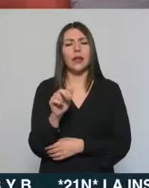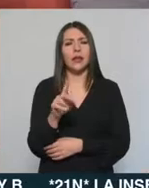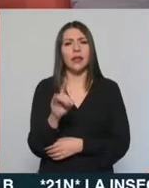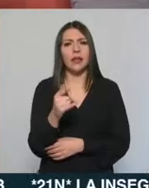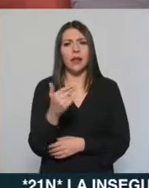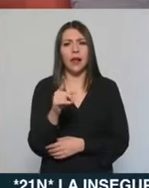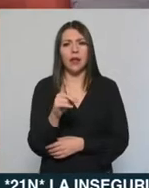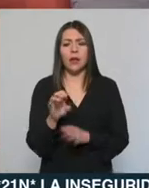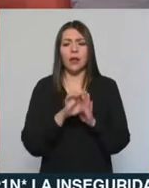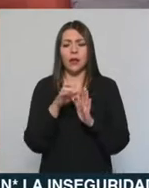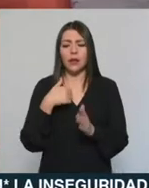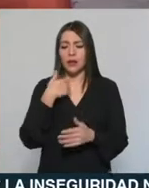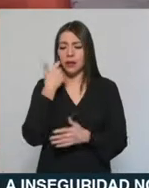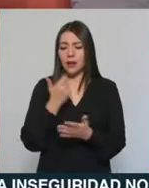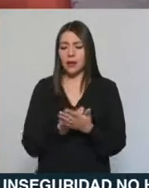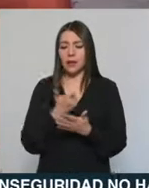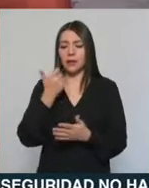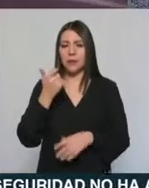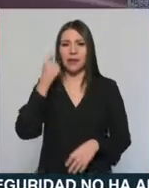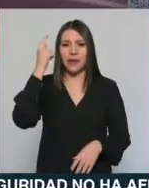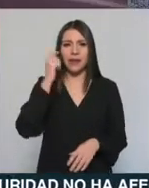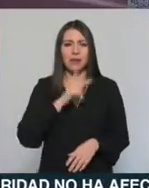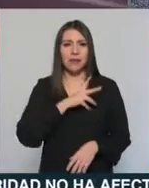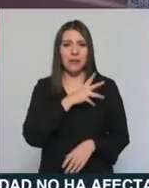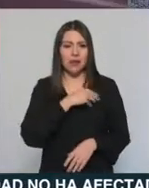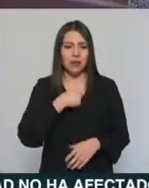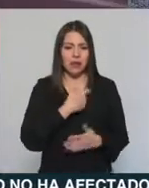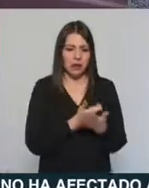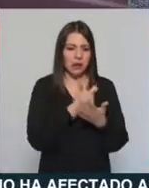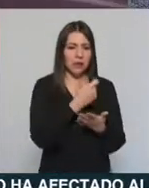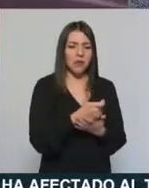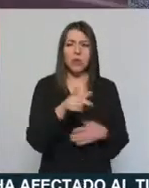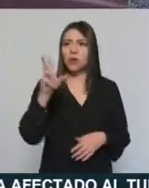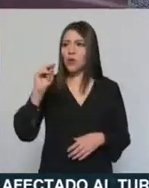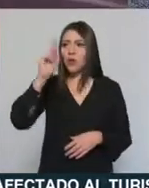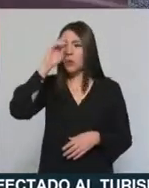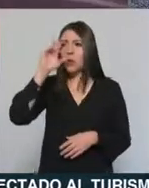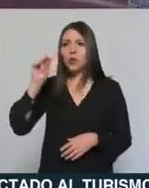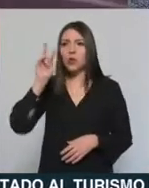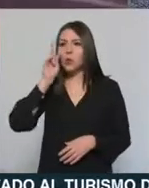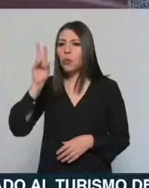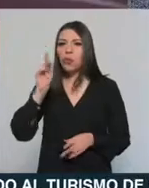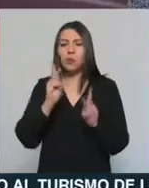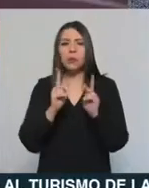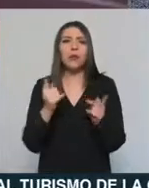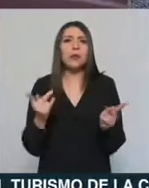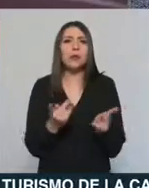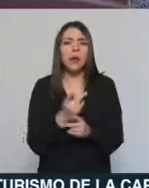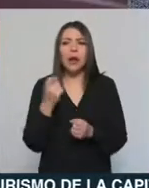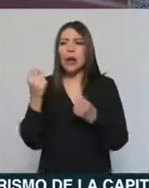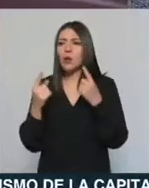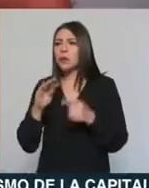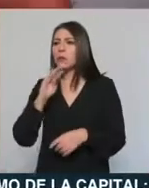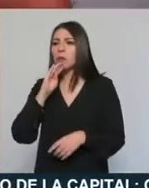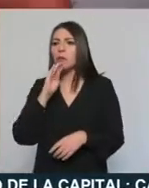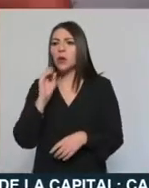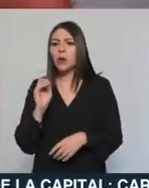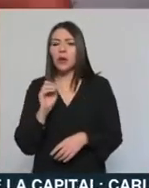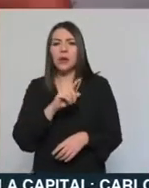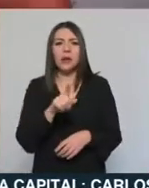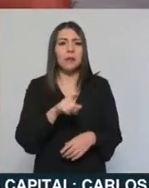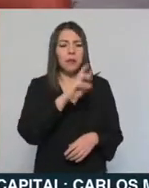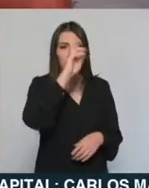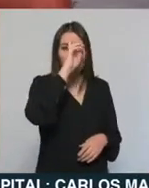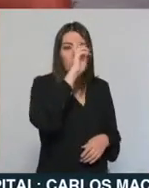pagar la pensión alimenticia de mi hija y no me dejan verla ni hablar con ella, ¿qué pasa en estos casos? ¿Las madres prohíben, o bueno, los padres, según sea el